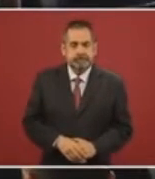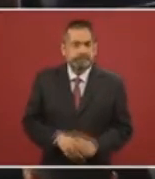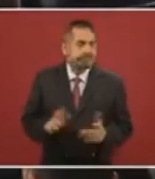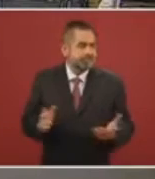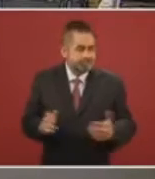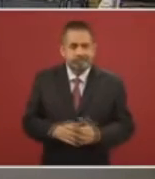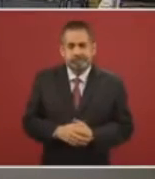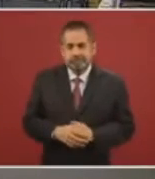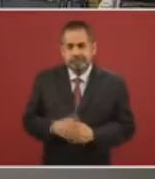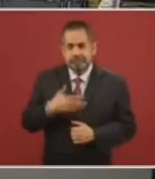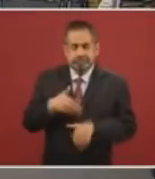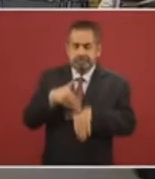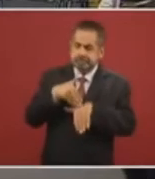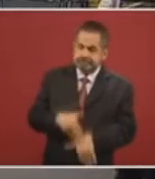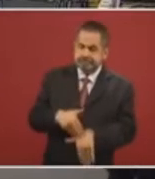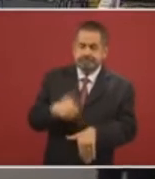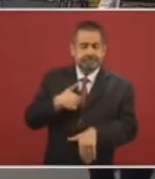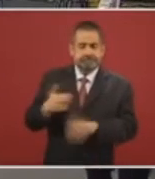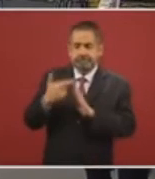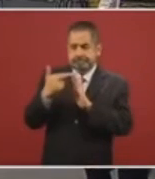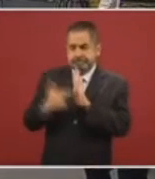me ajusto al protocolo